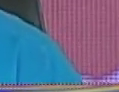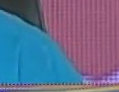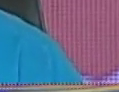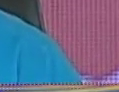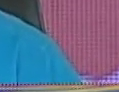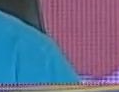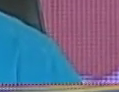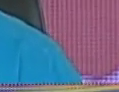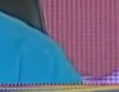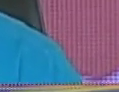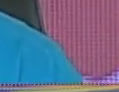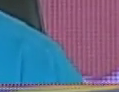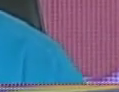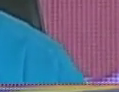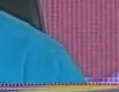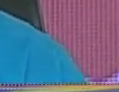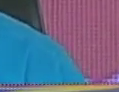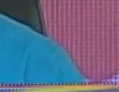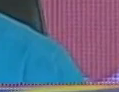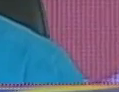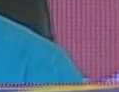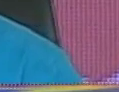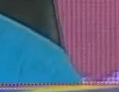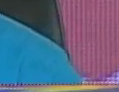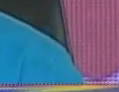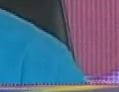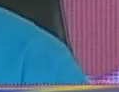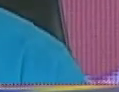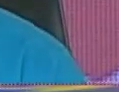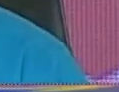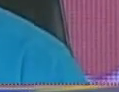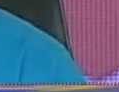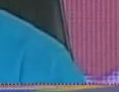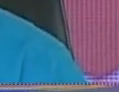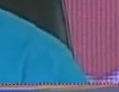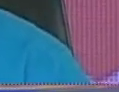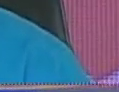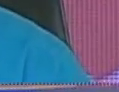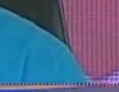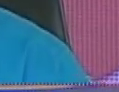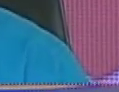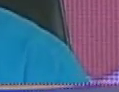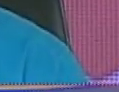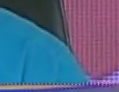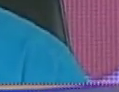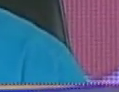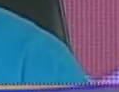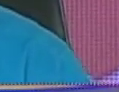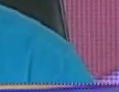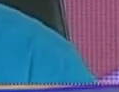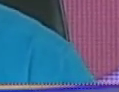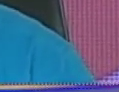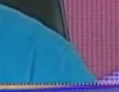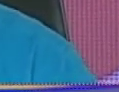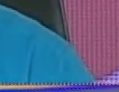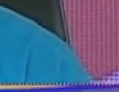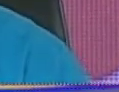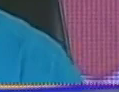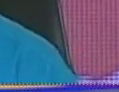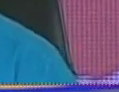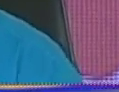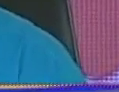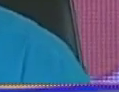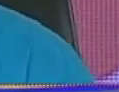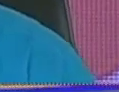el ejercicio de la convivencia, de las normas de convivencia, que es muy importante, porque muchos urbanismos, como usted